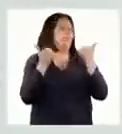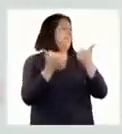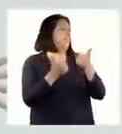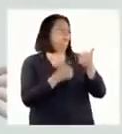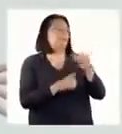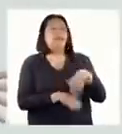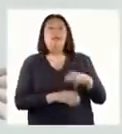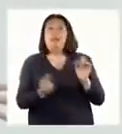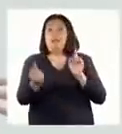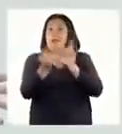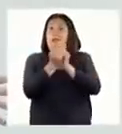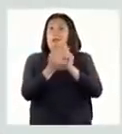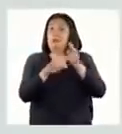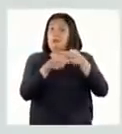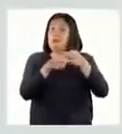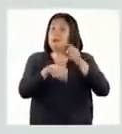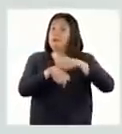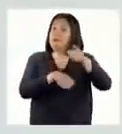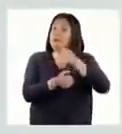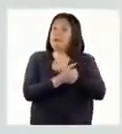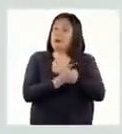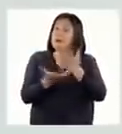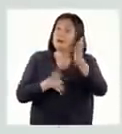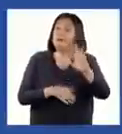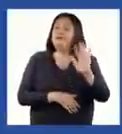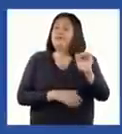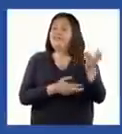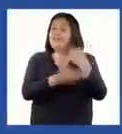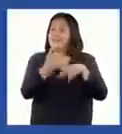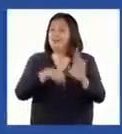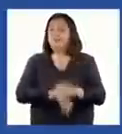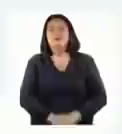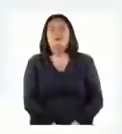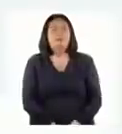Genial. Nos vemos en breve, queridos amigos, así que ya volvemos.